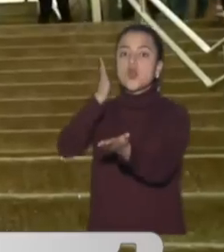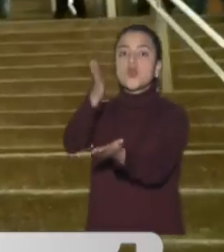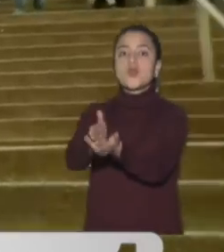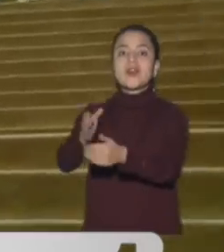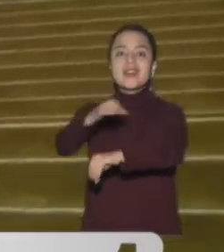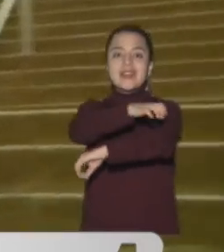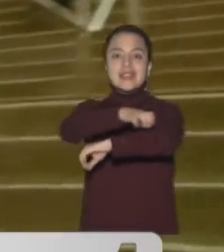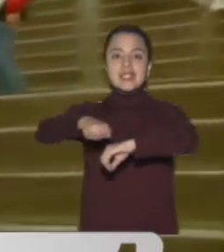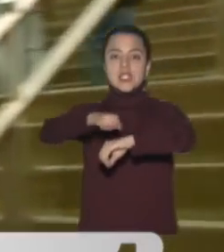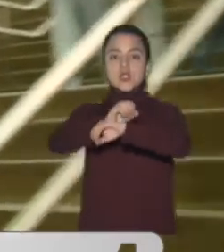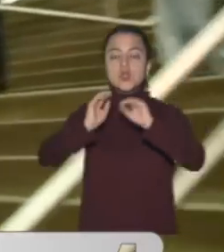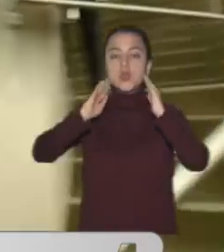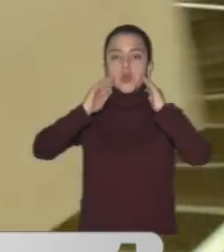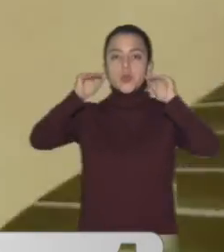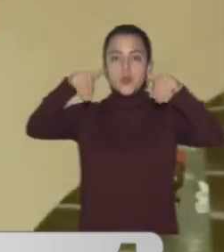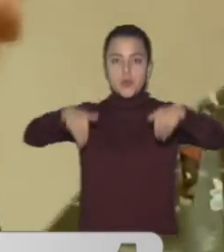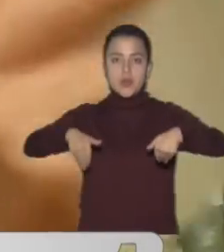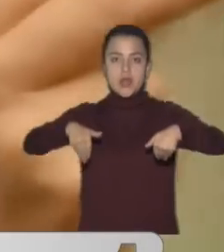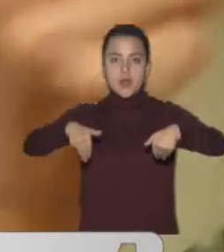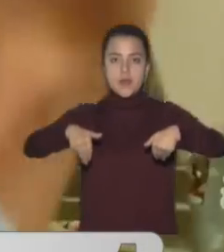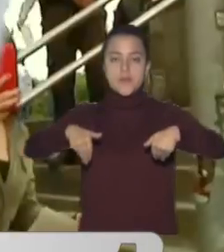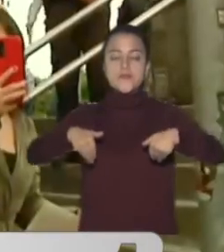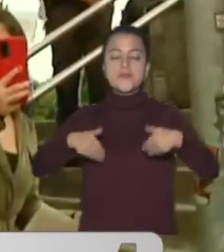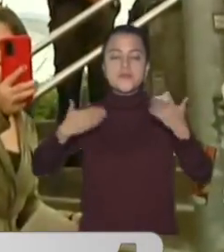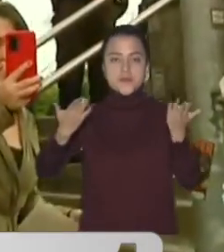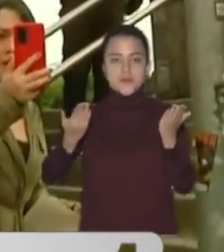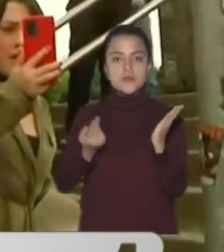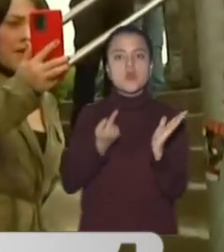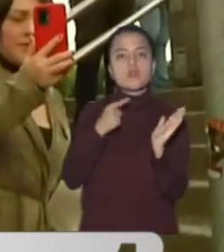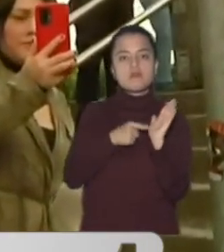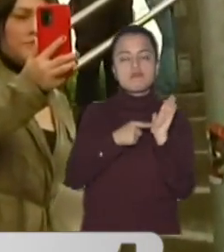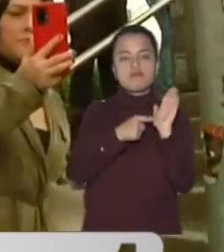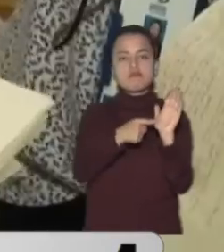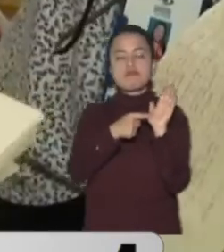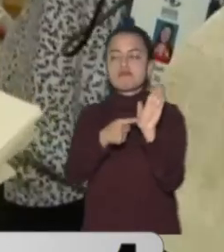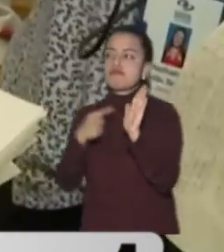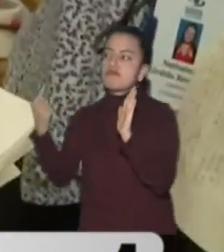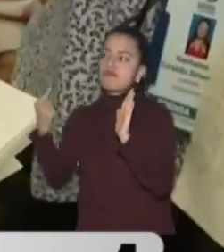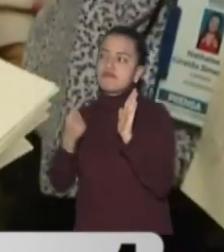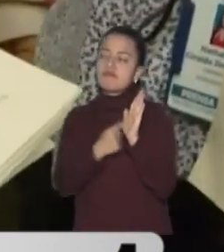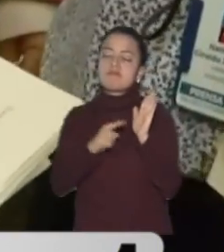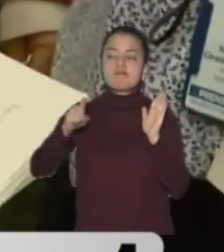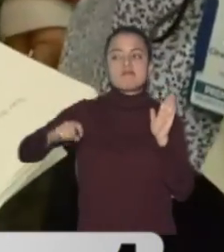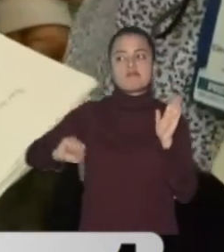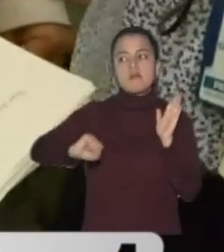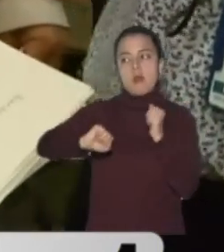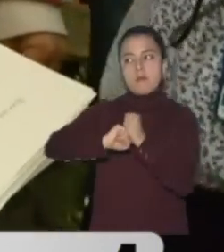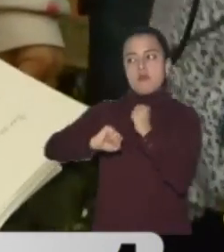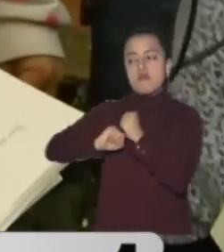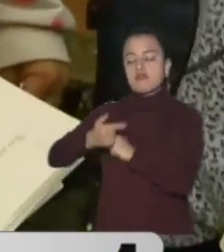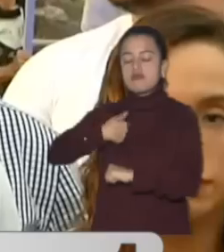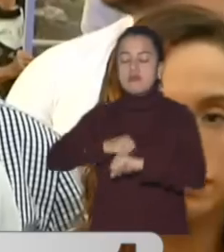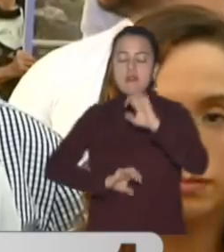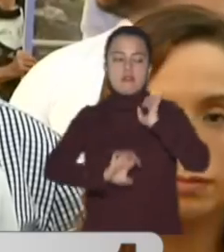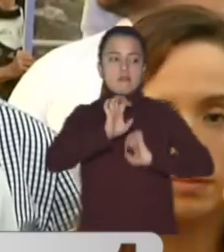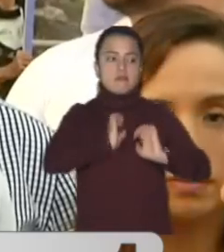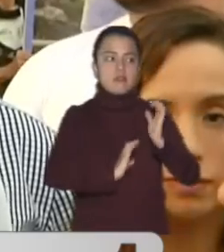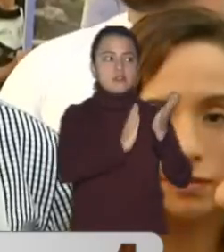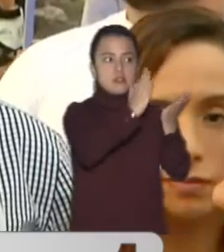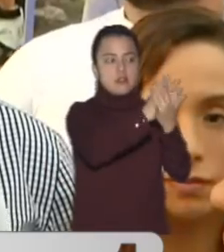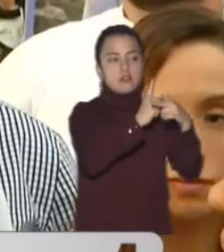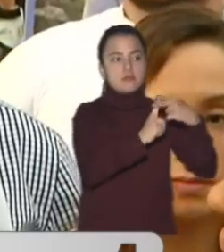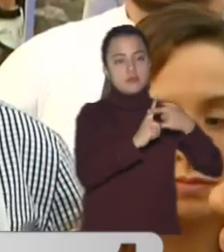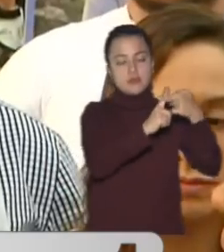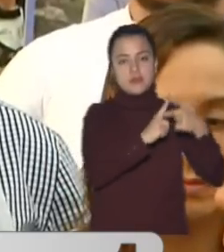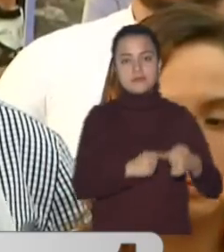Poblado de Medellín para entregar una carta escrita a mano en la que pide a la ciudadanía apoyo para iniciar su defensa. He escrito una